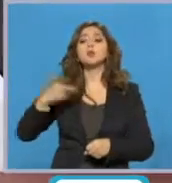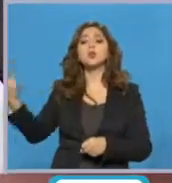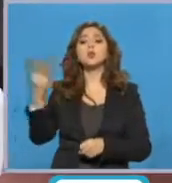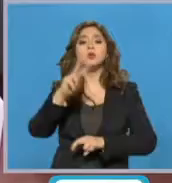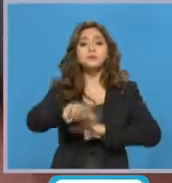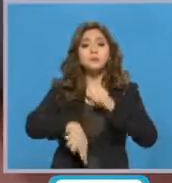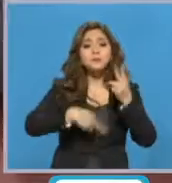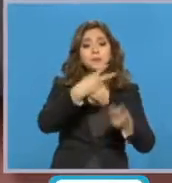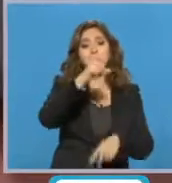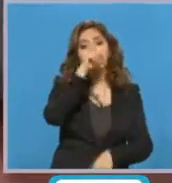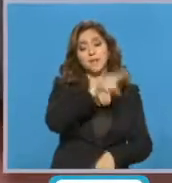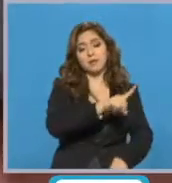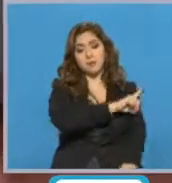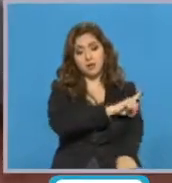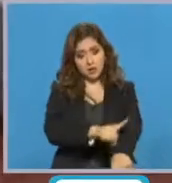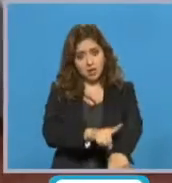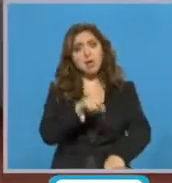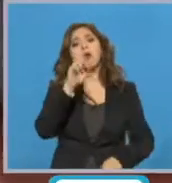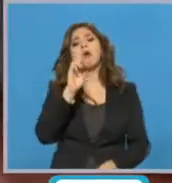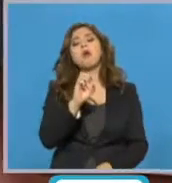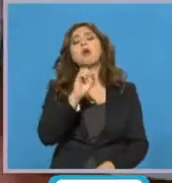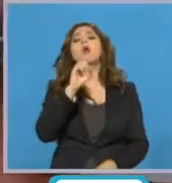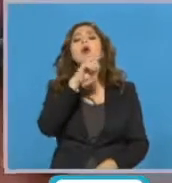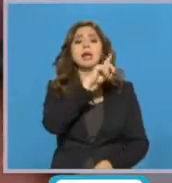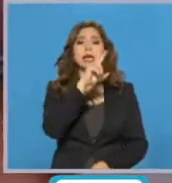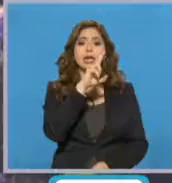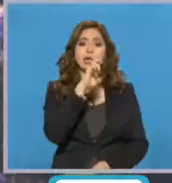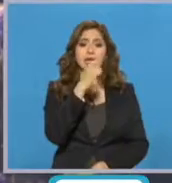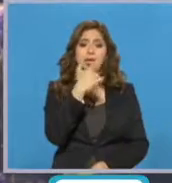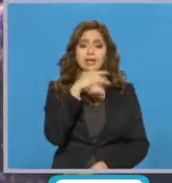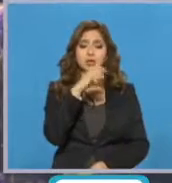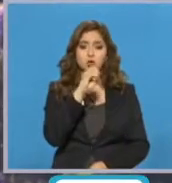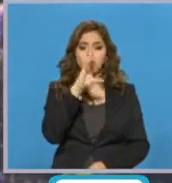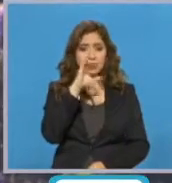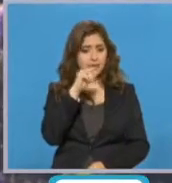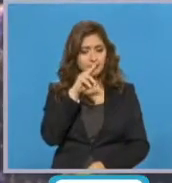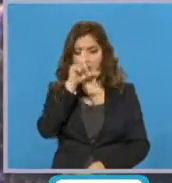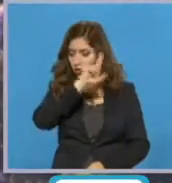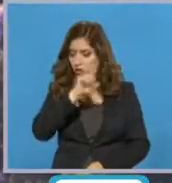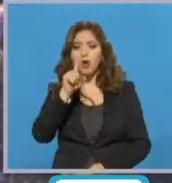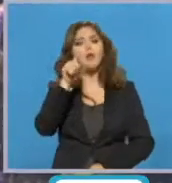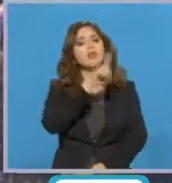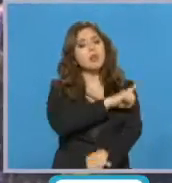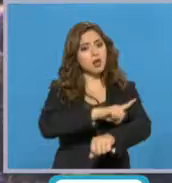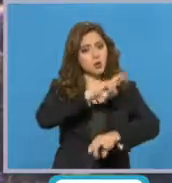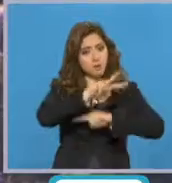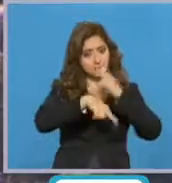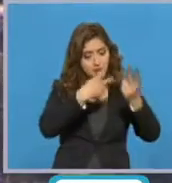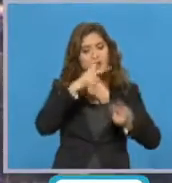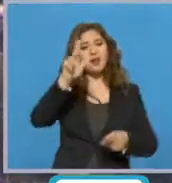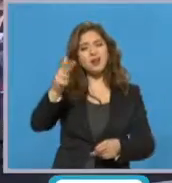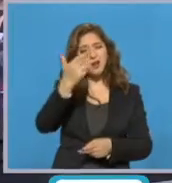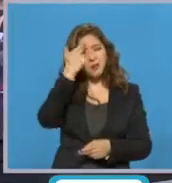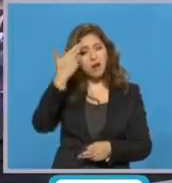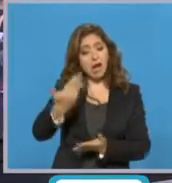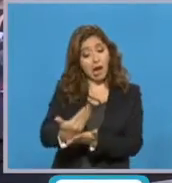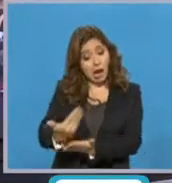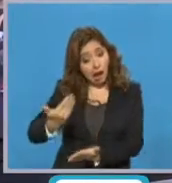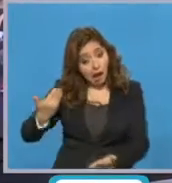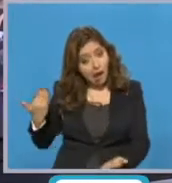domicilio. Decías que no en el registro civil. En la delegación. Esto no modifica el estado civil de las personas. Muy bien. Recordemos que fue una etapa como que